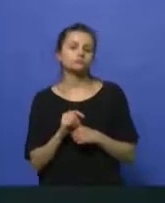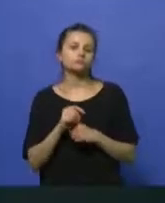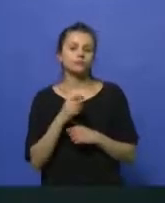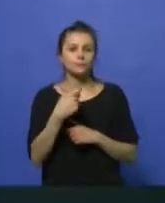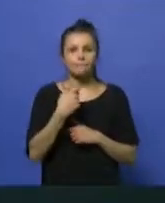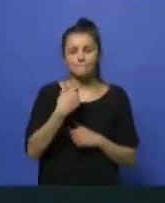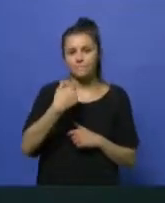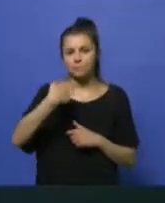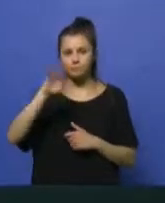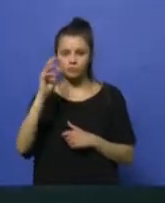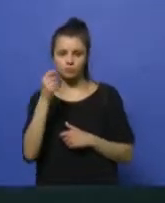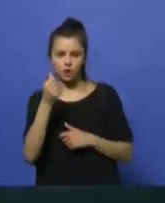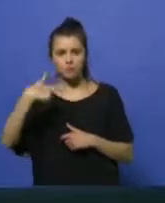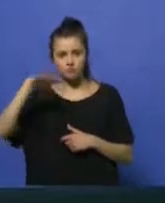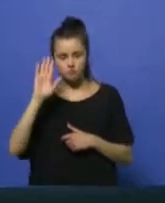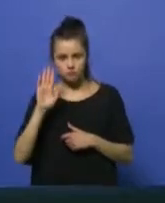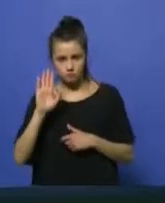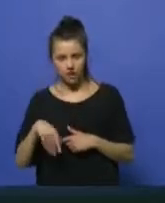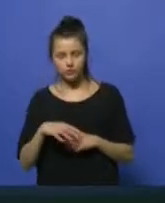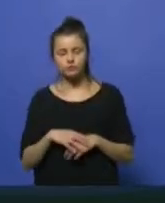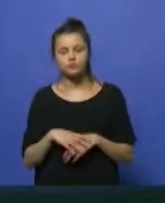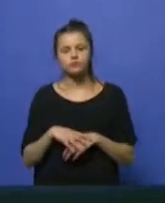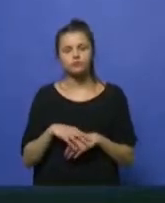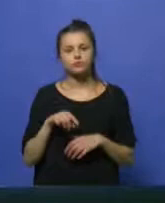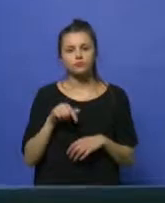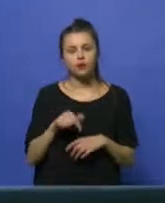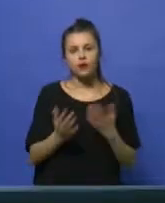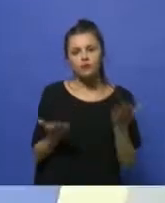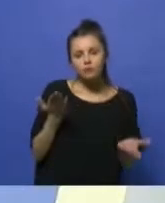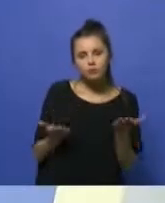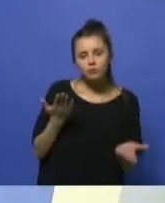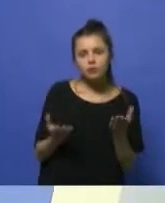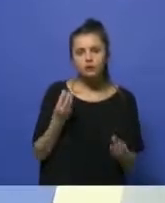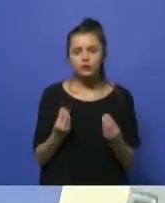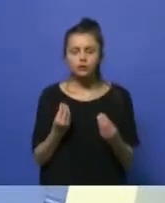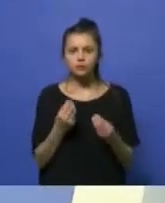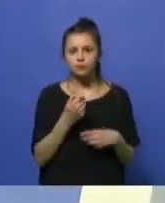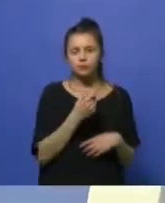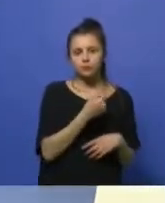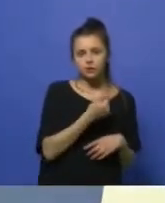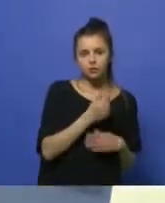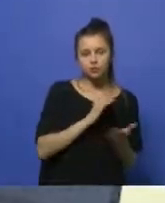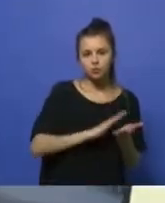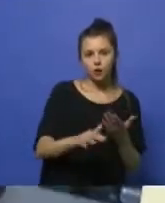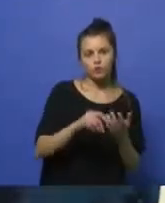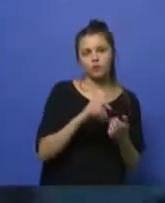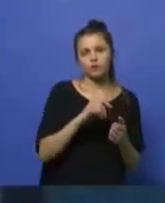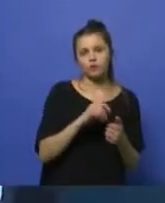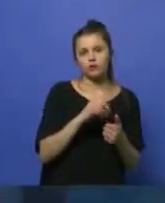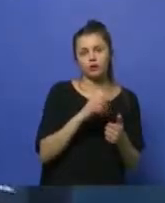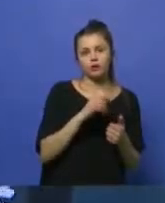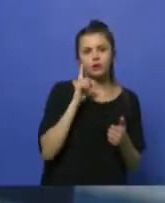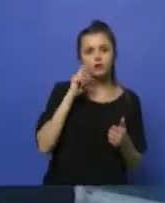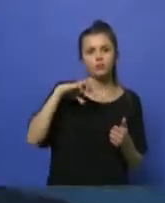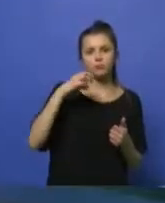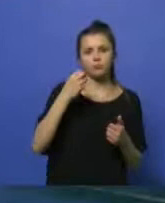un menor precio de lo que se comercializan aquí en Argentina. Lo cierto es que en el comparativo, los precios de los nuevos dispositivos, por ejemplo los iPhone, como